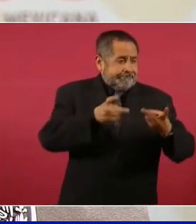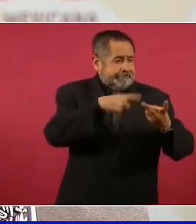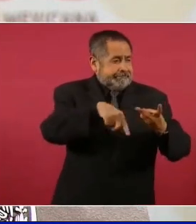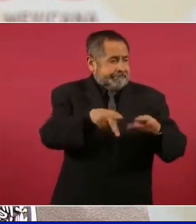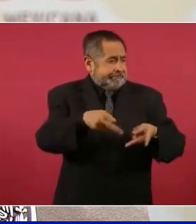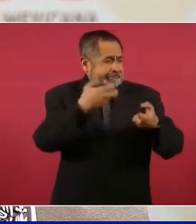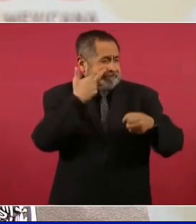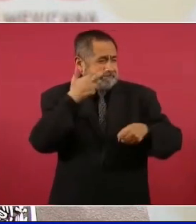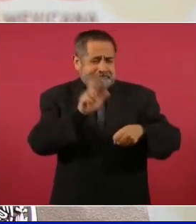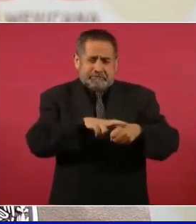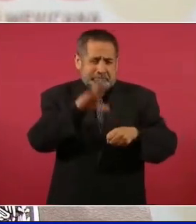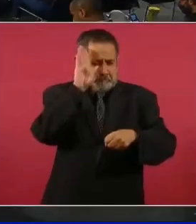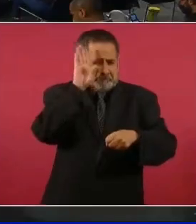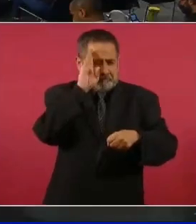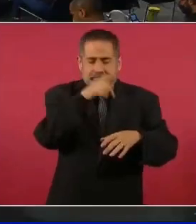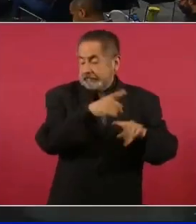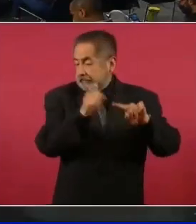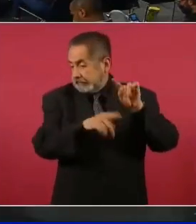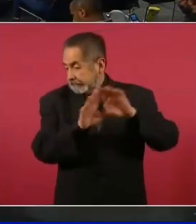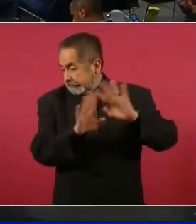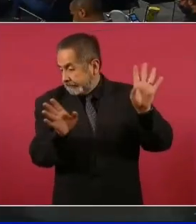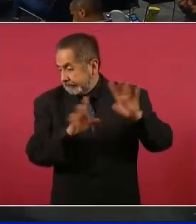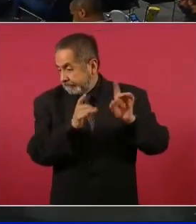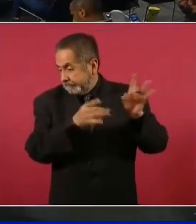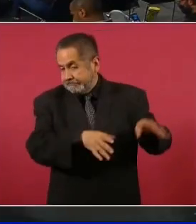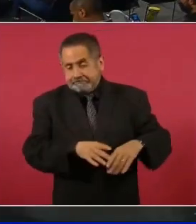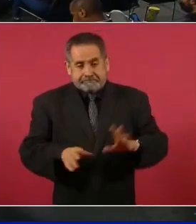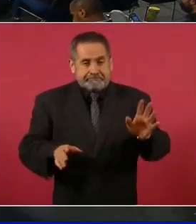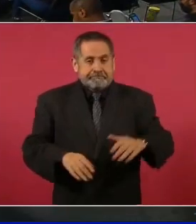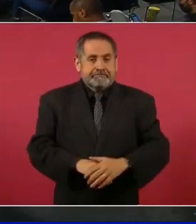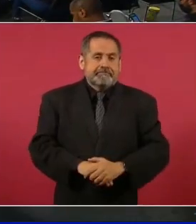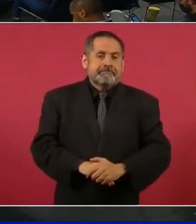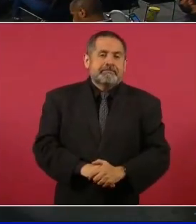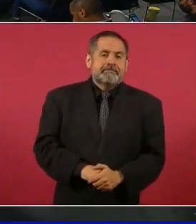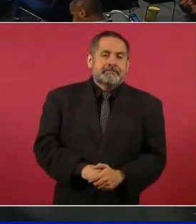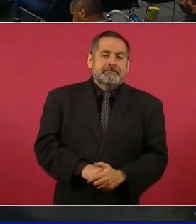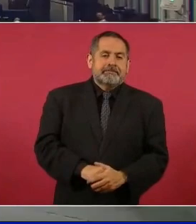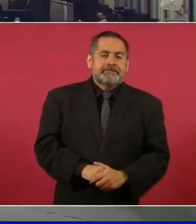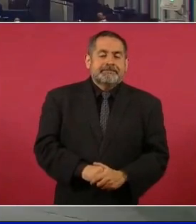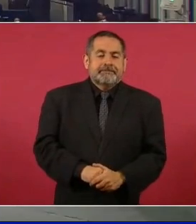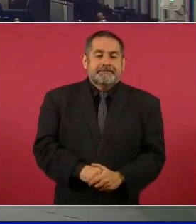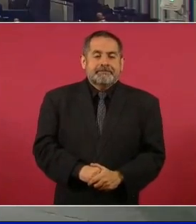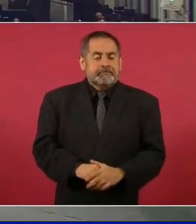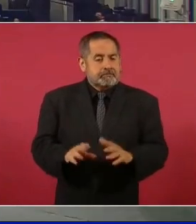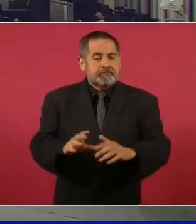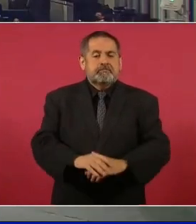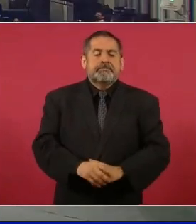en alta. Ya quita eso ya. Bueno.